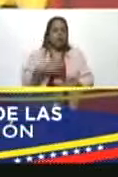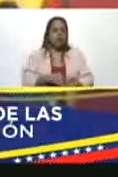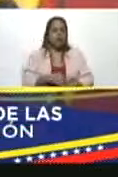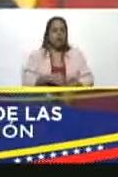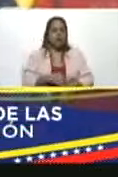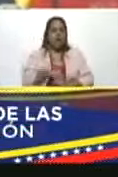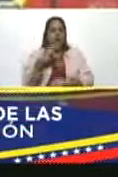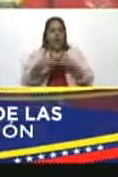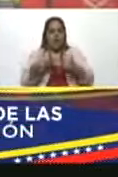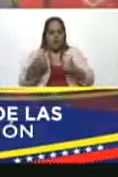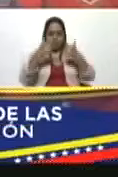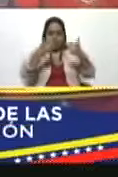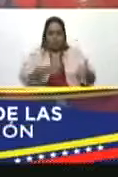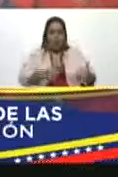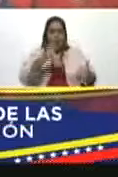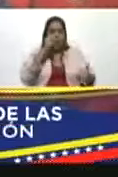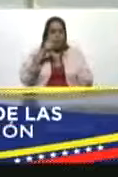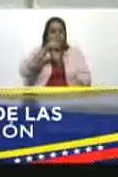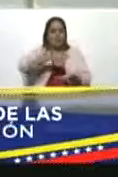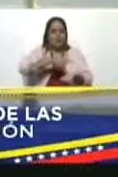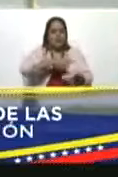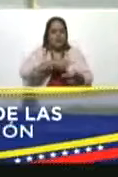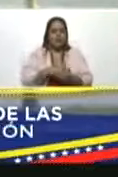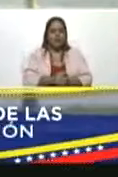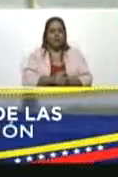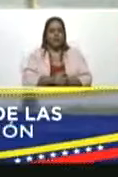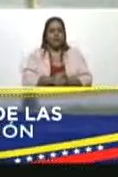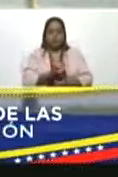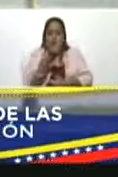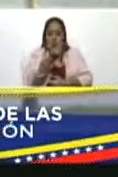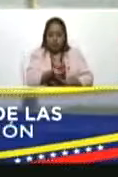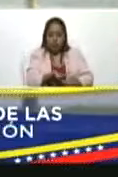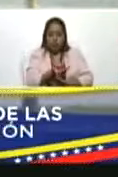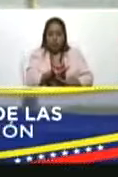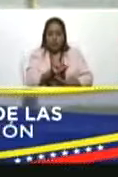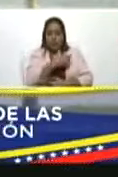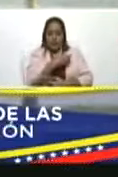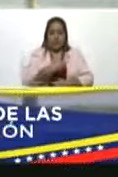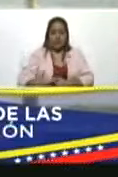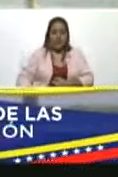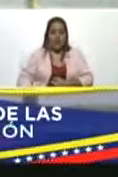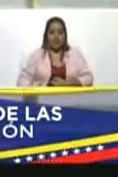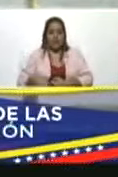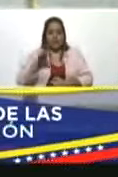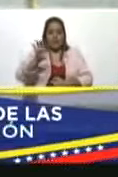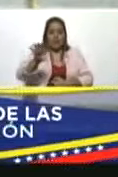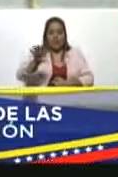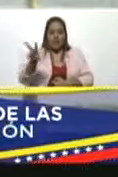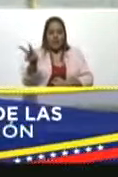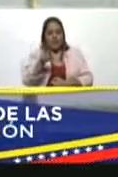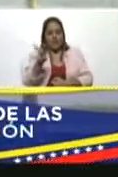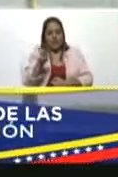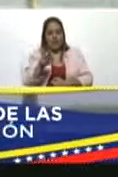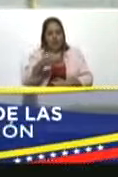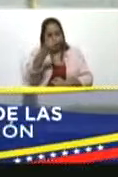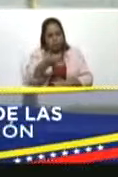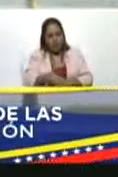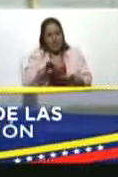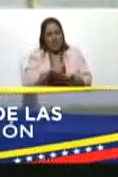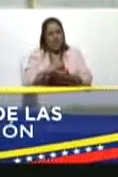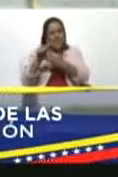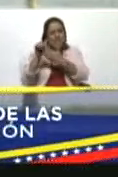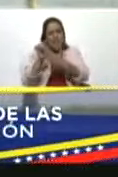un candidato, más allá de ser usted el presidente de la República, usted es el